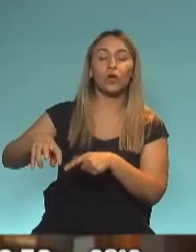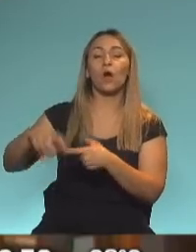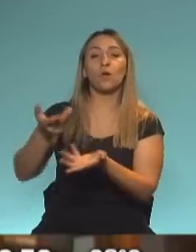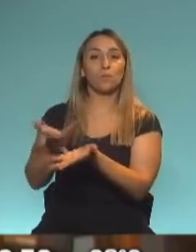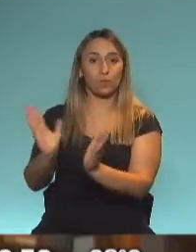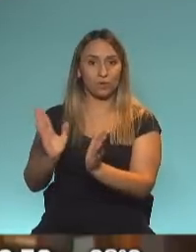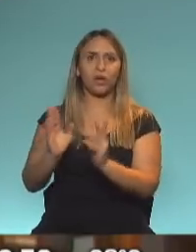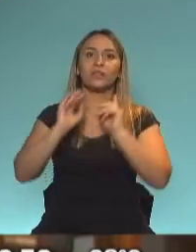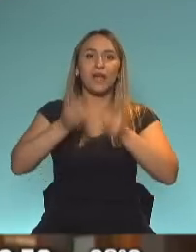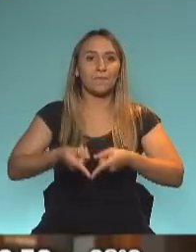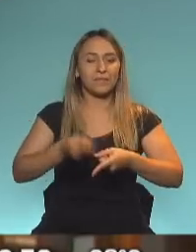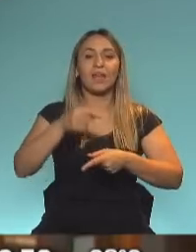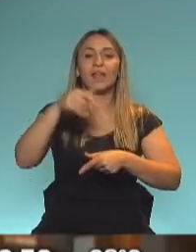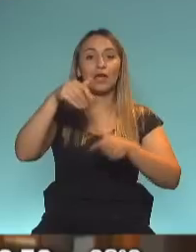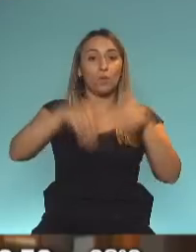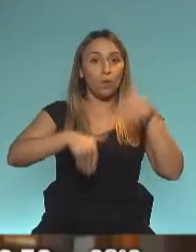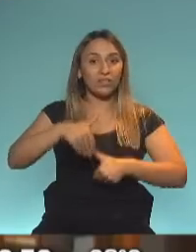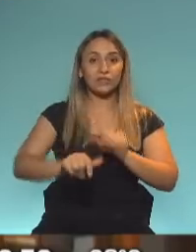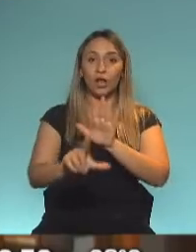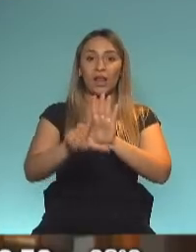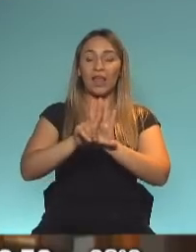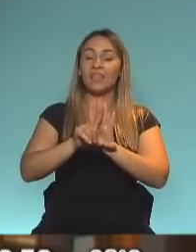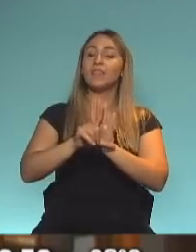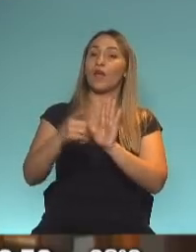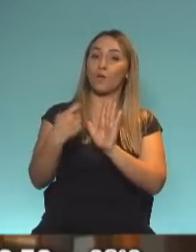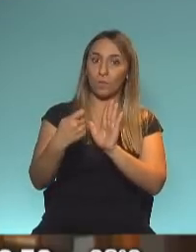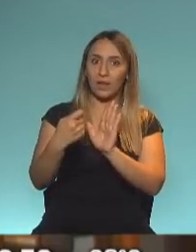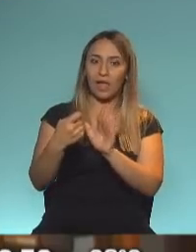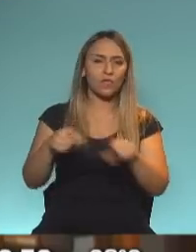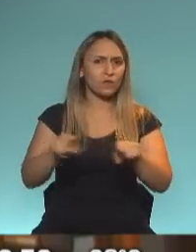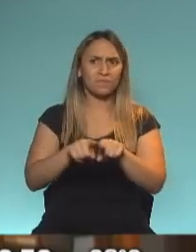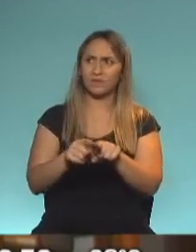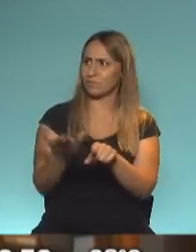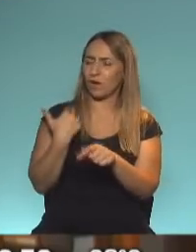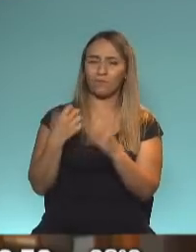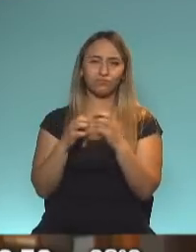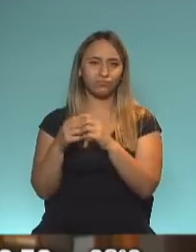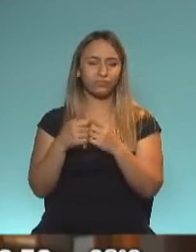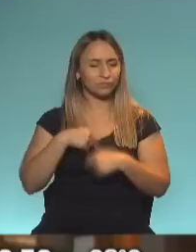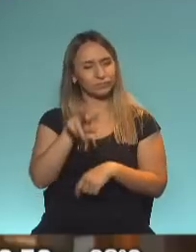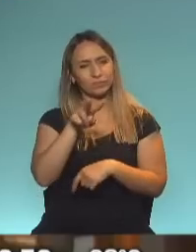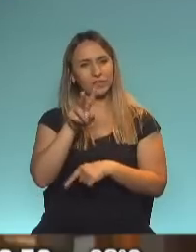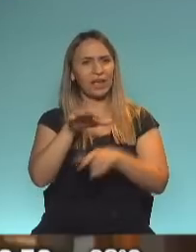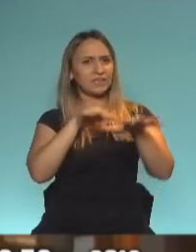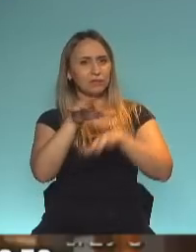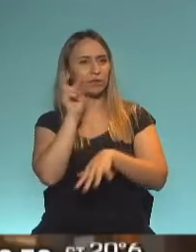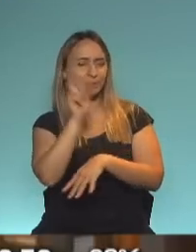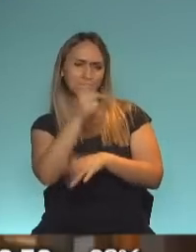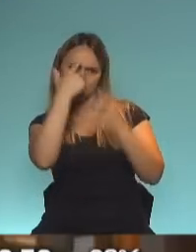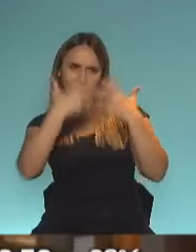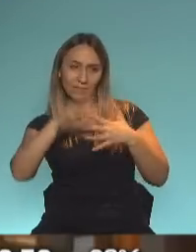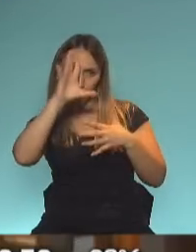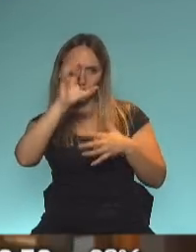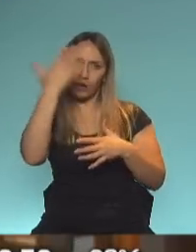la votación de la ley de movilidad. La discusión que hubo en estos días de la ley de movilidad a mí me recordaba mucho a lo que sucedió